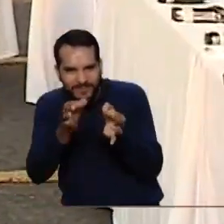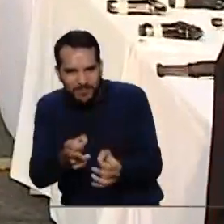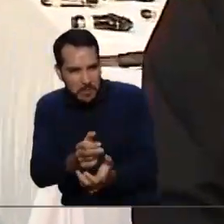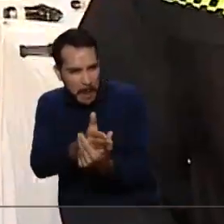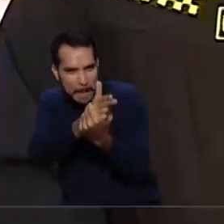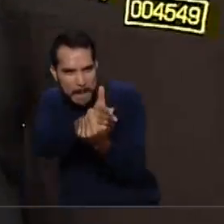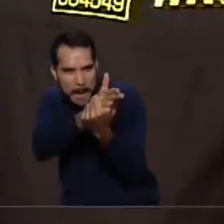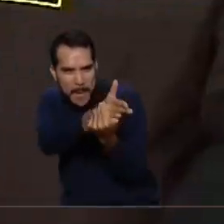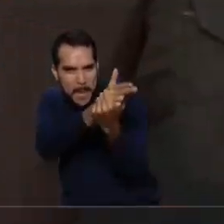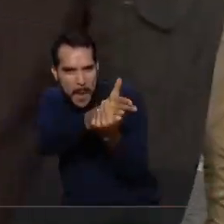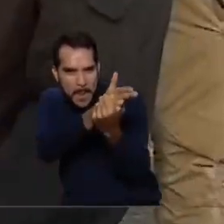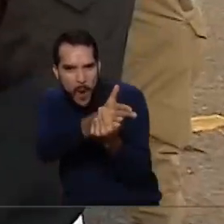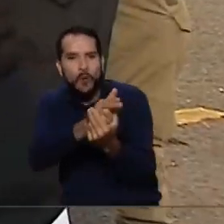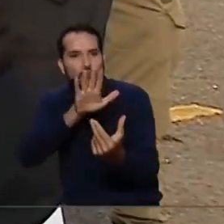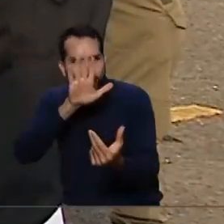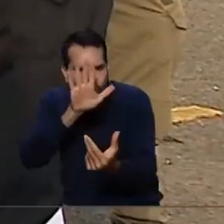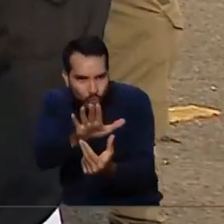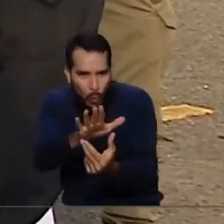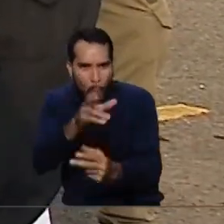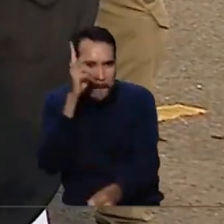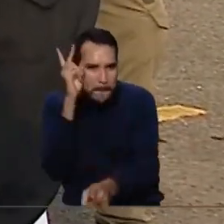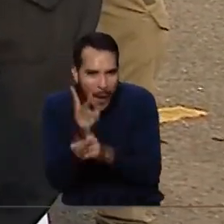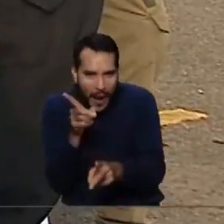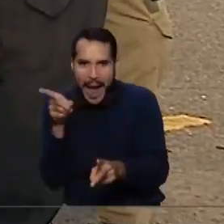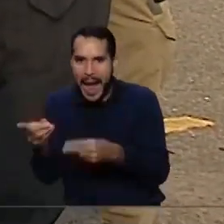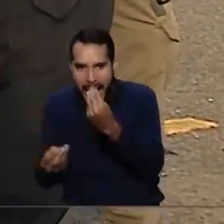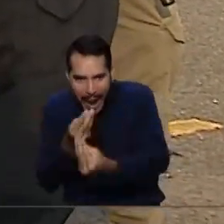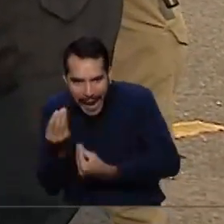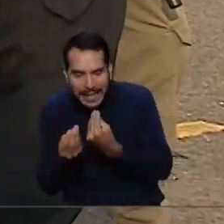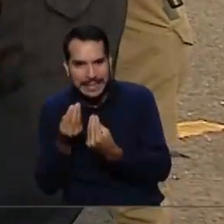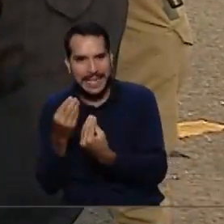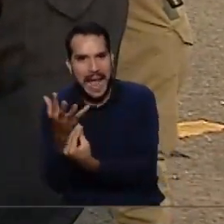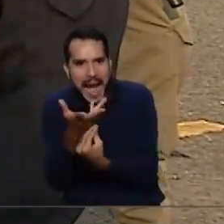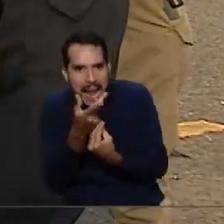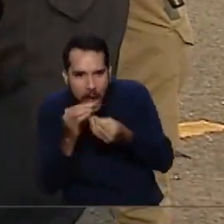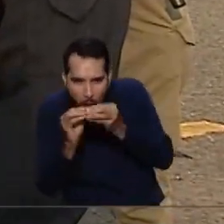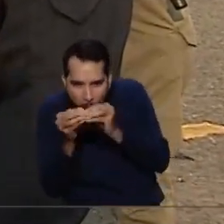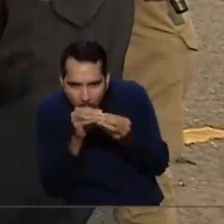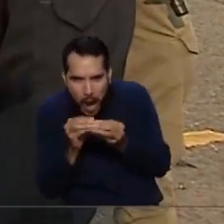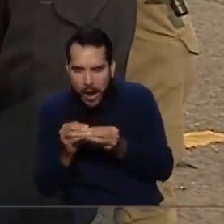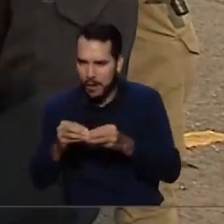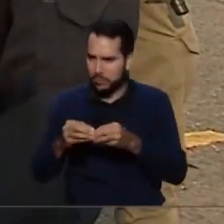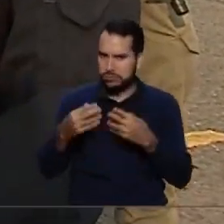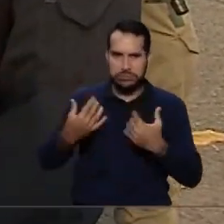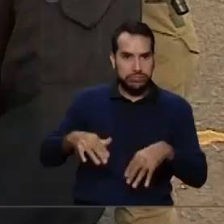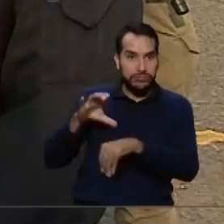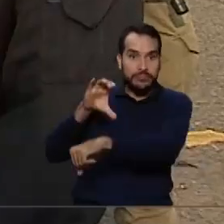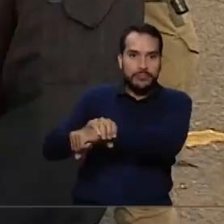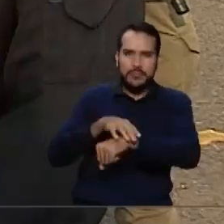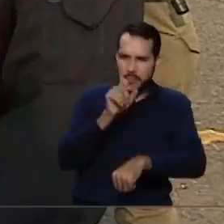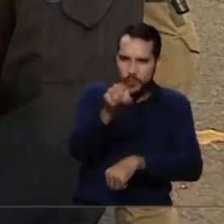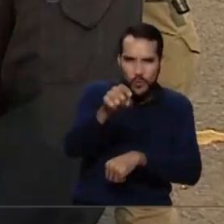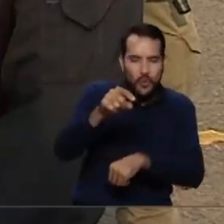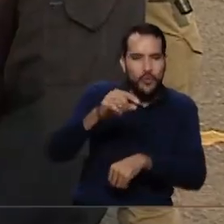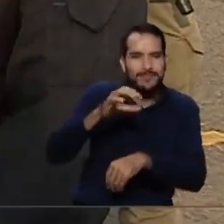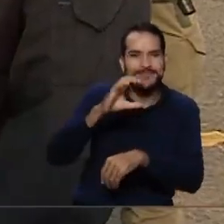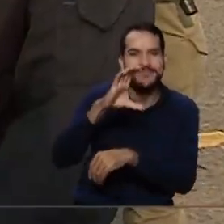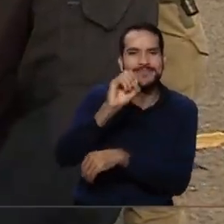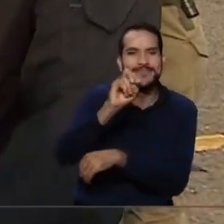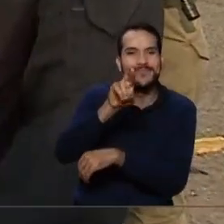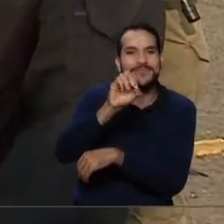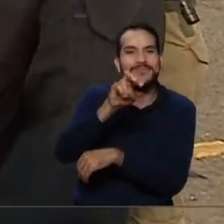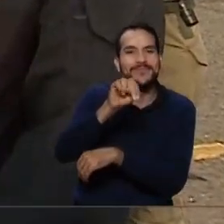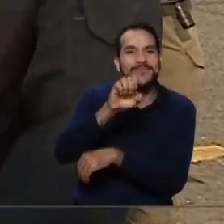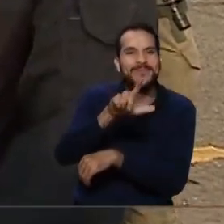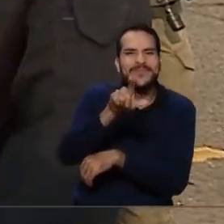Metropolitana, nos explicará un poco más, coronel, ¿cómo es esto? ¿Cómo lo hacía él? ¿Cuántas operaciones fueron necesarias para dar con su captura? Bueno,